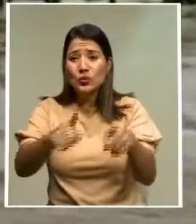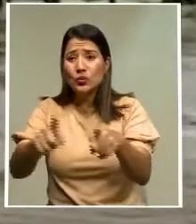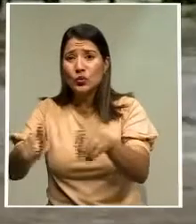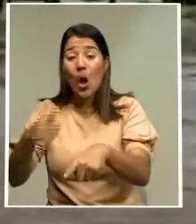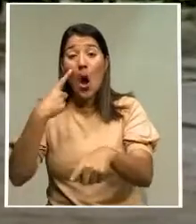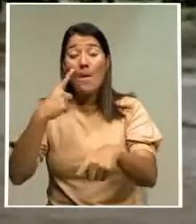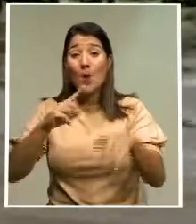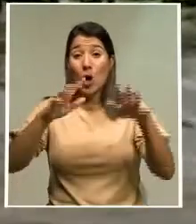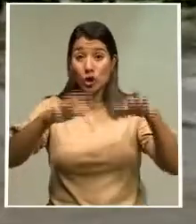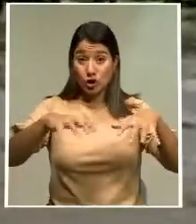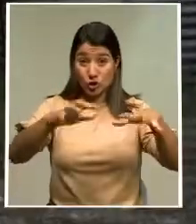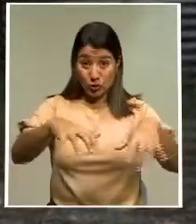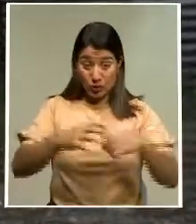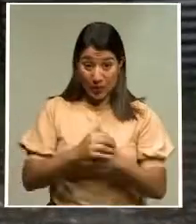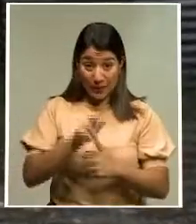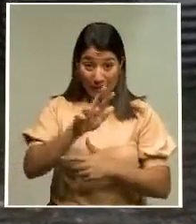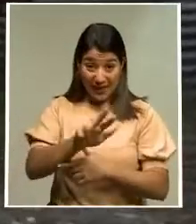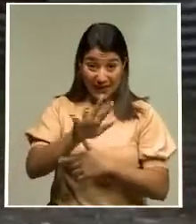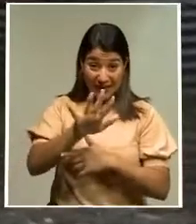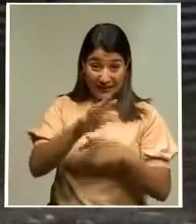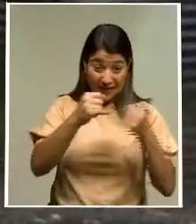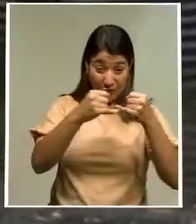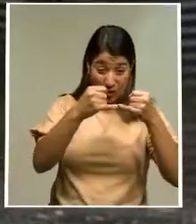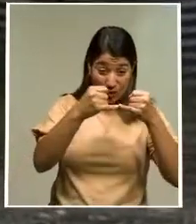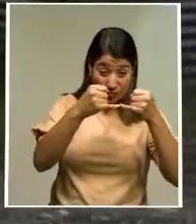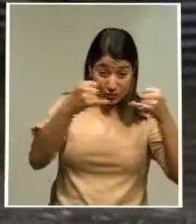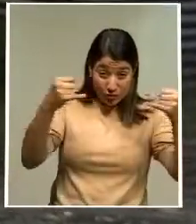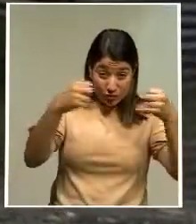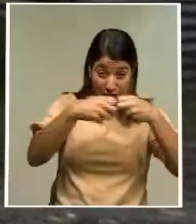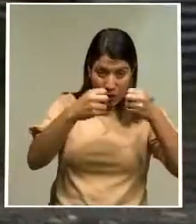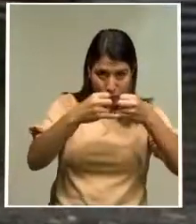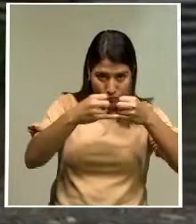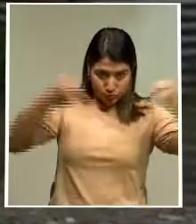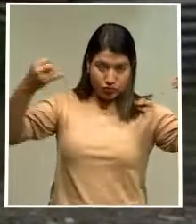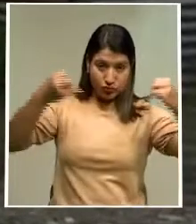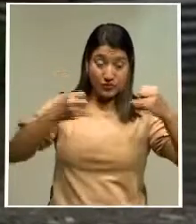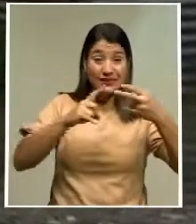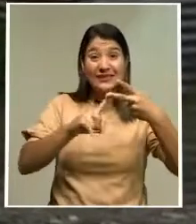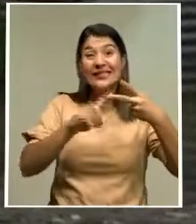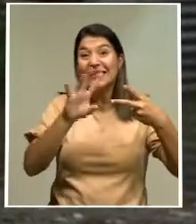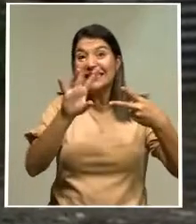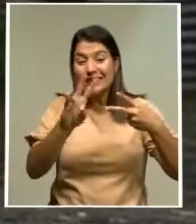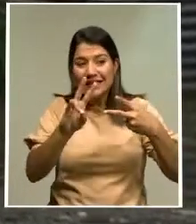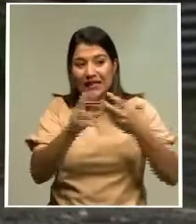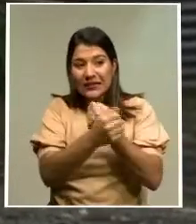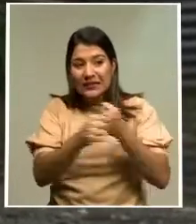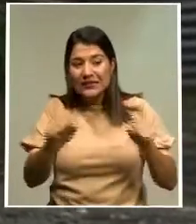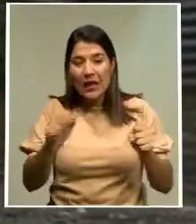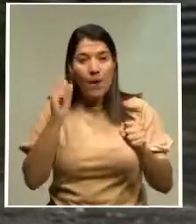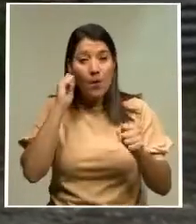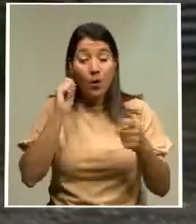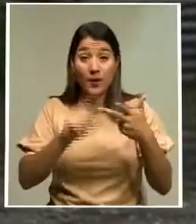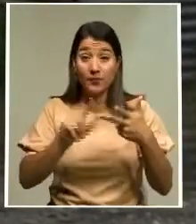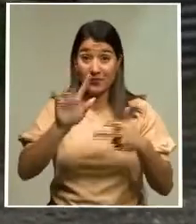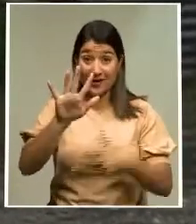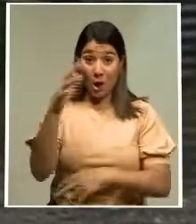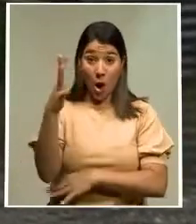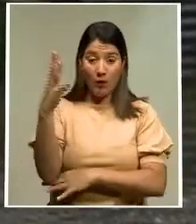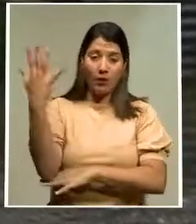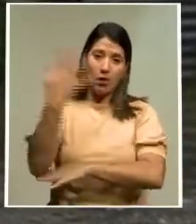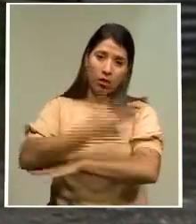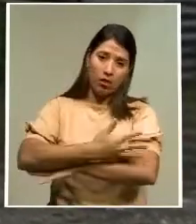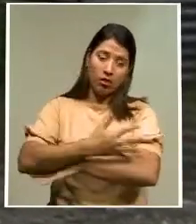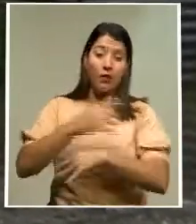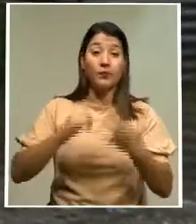lluvias, 35 cortocircuitos, 7 incidentes de personas rescatadas, 5 caídas de árboles y 1